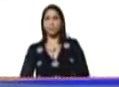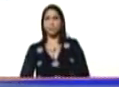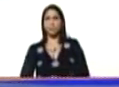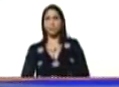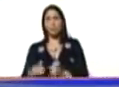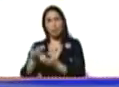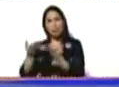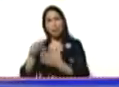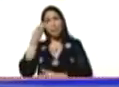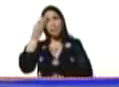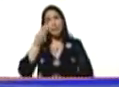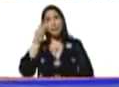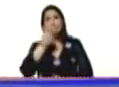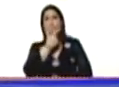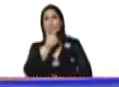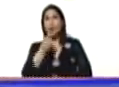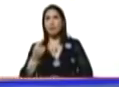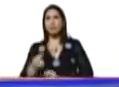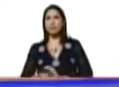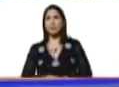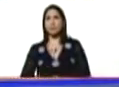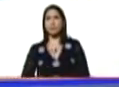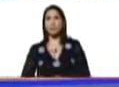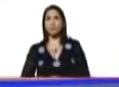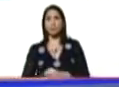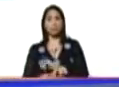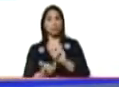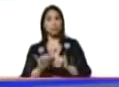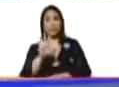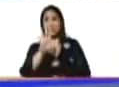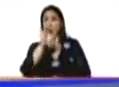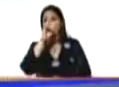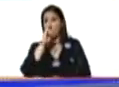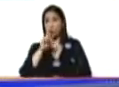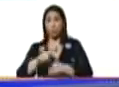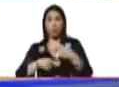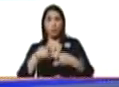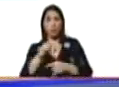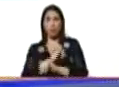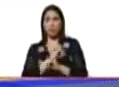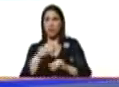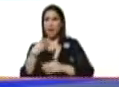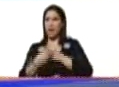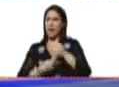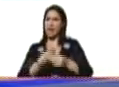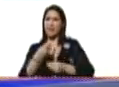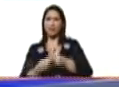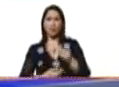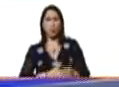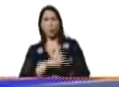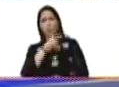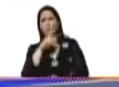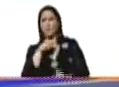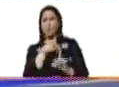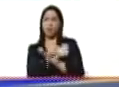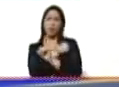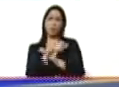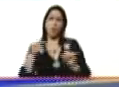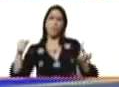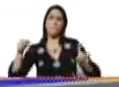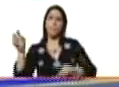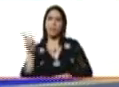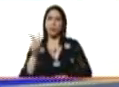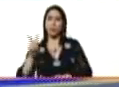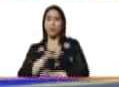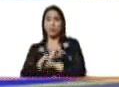Ellos creen que era pan comido. Ya 5 años después de haberle hecho tanto daño a Venezuela, ya en el mundo